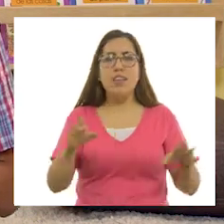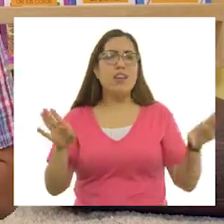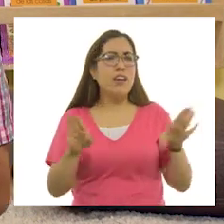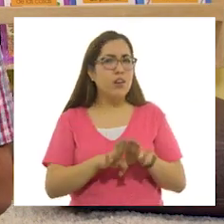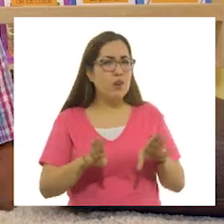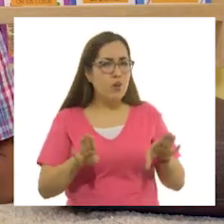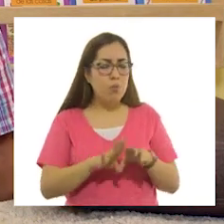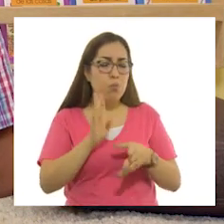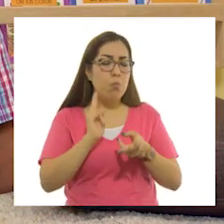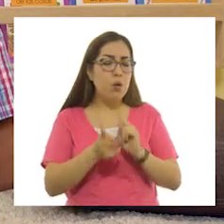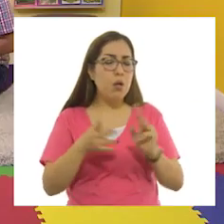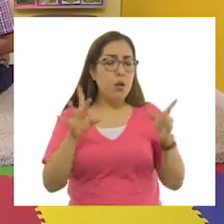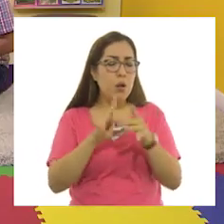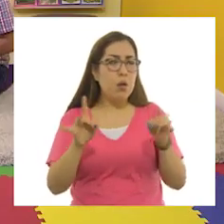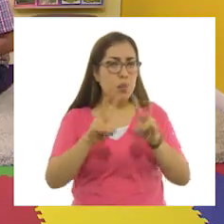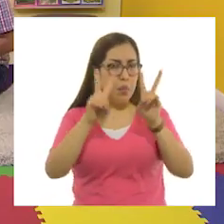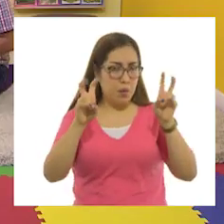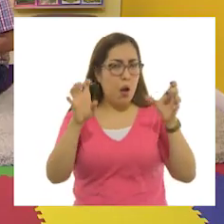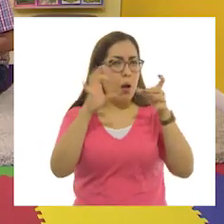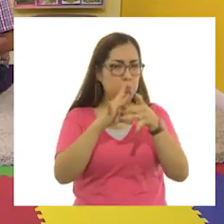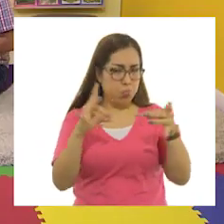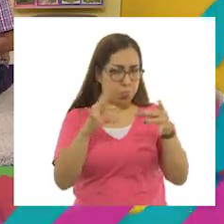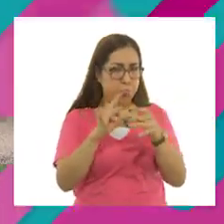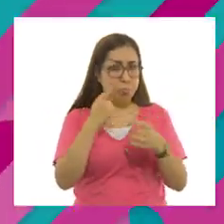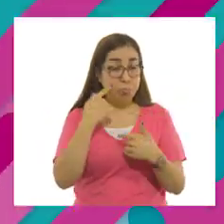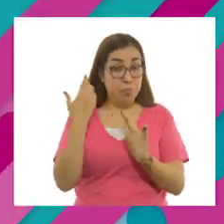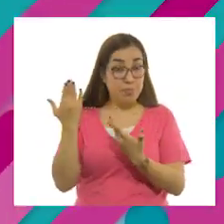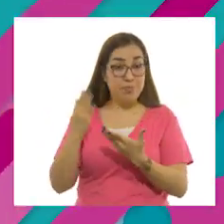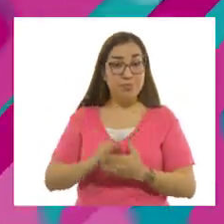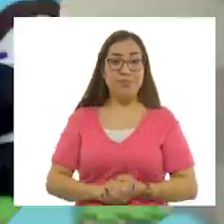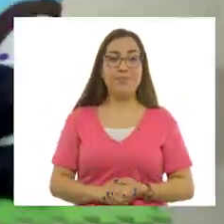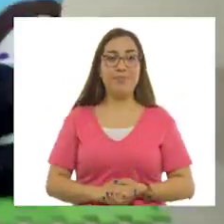poco sobre este tema pongamos atención